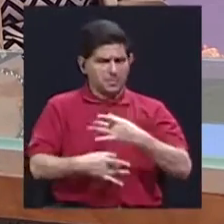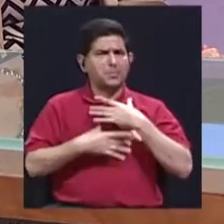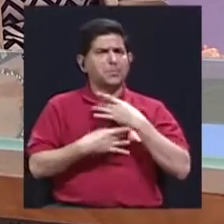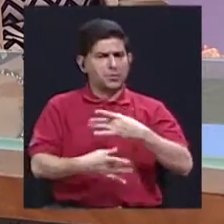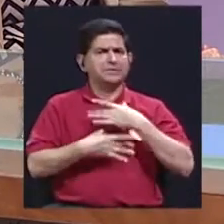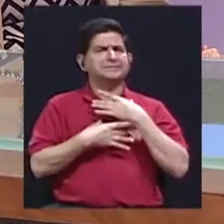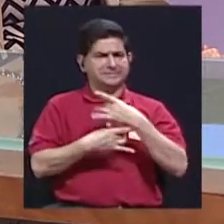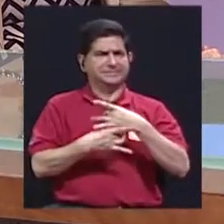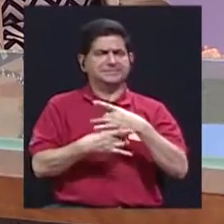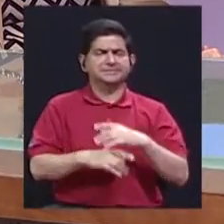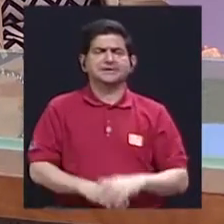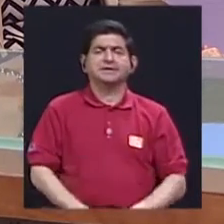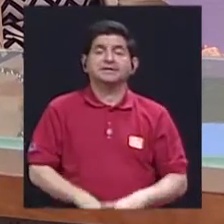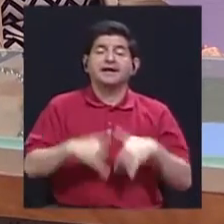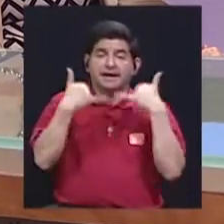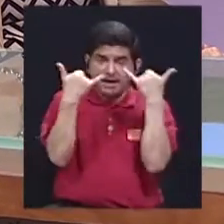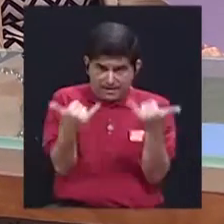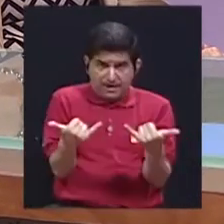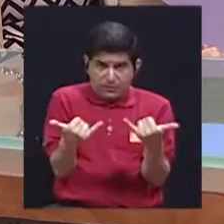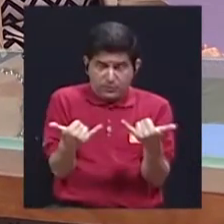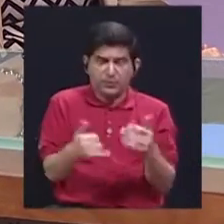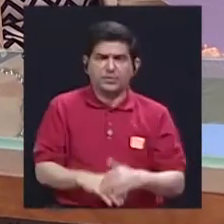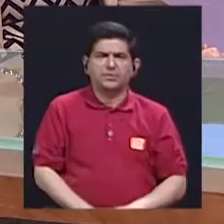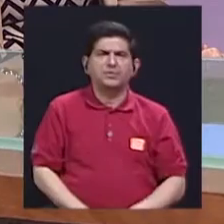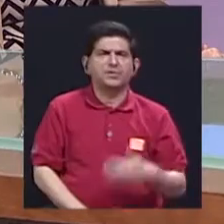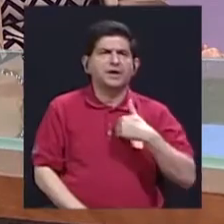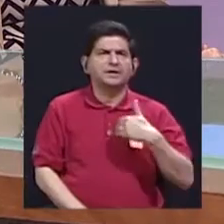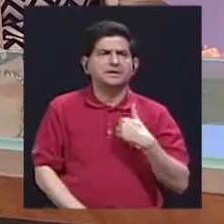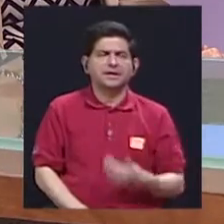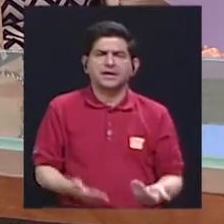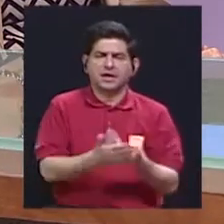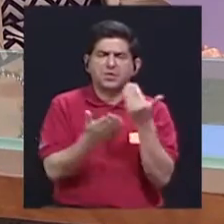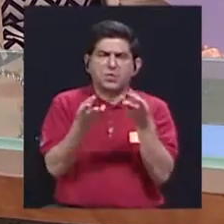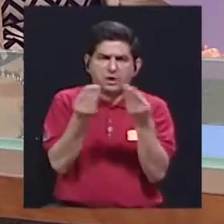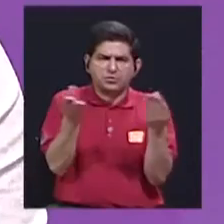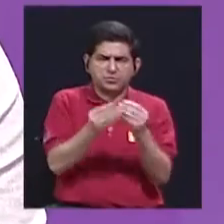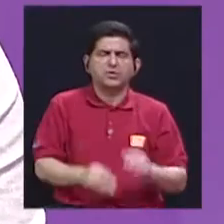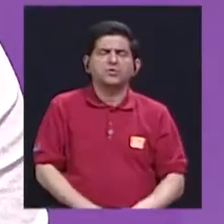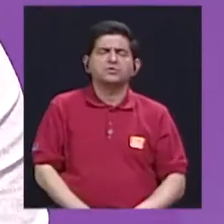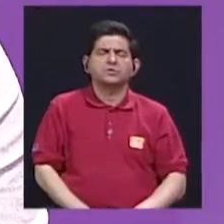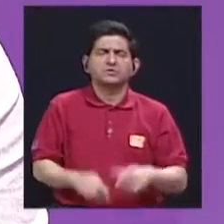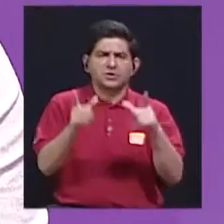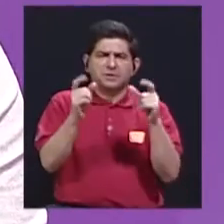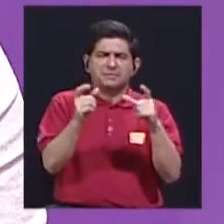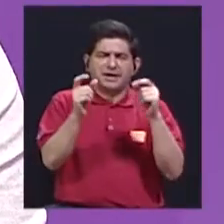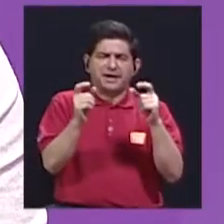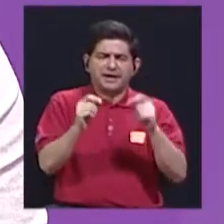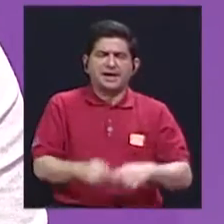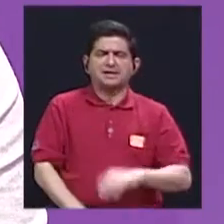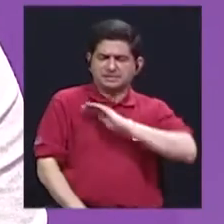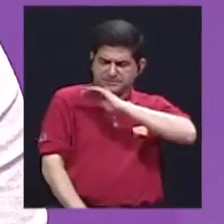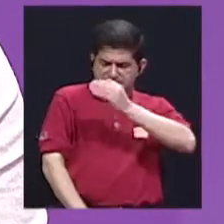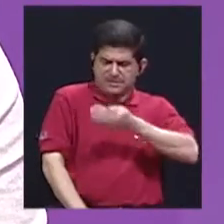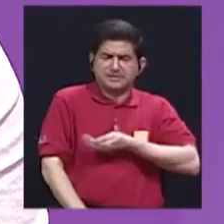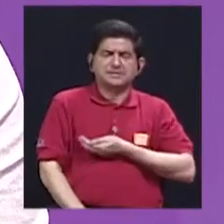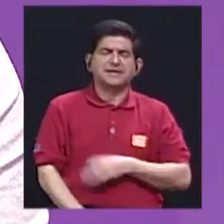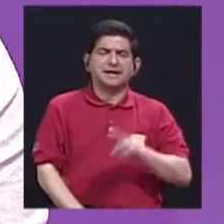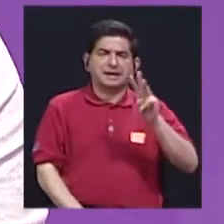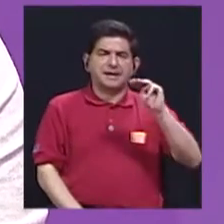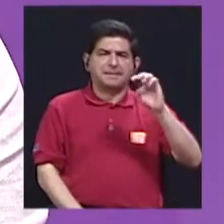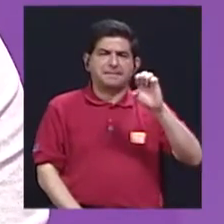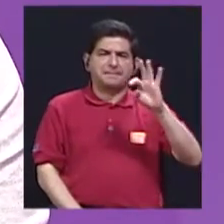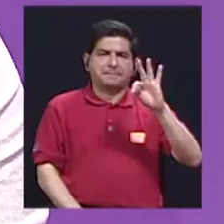y ahora que devino hay productos nuevos para el cáncer de mama metastásico que igual son realmente caros